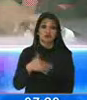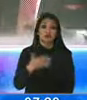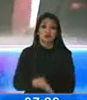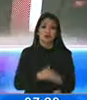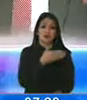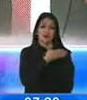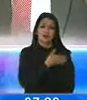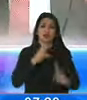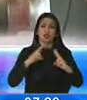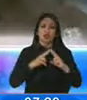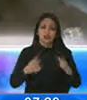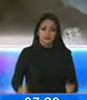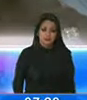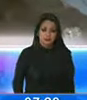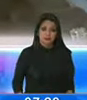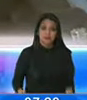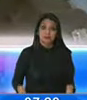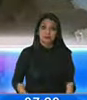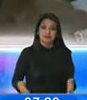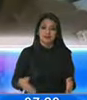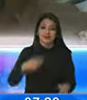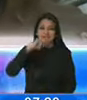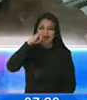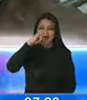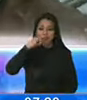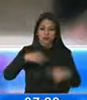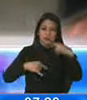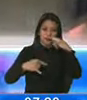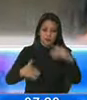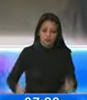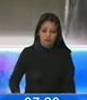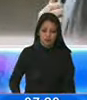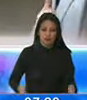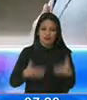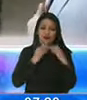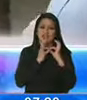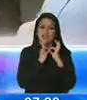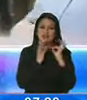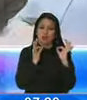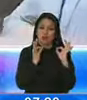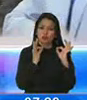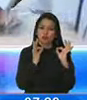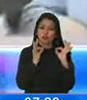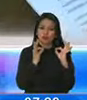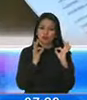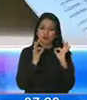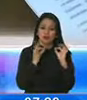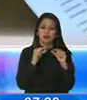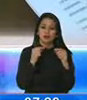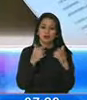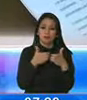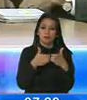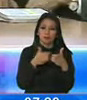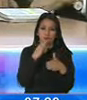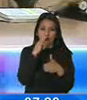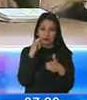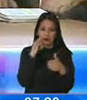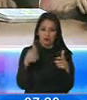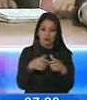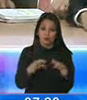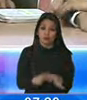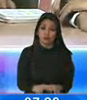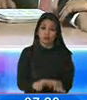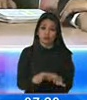conocen prácticamente desde adolescentes, cuando fueron parte de los Boy Scouts. Estuvieron relacionados durante todo ese tiempo, y en